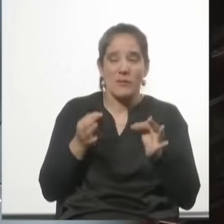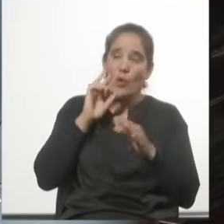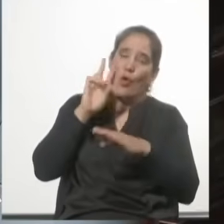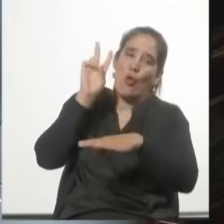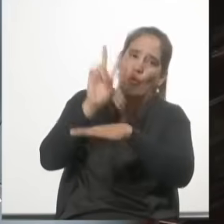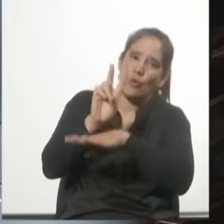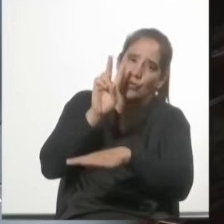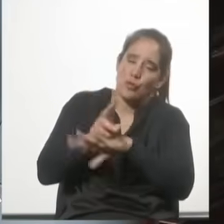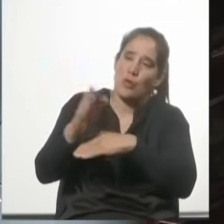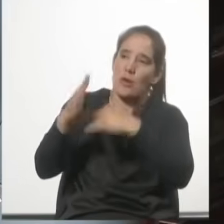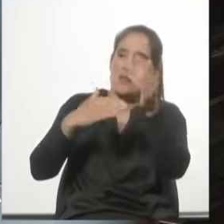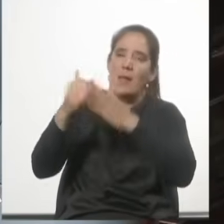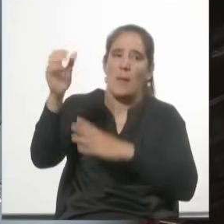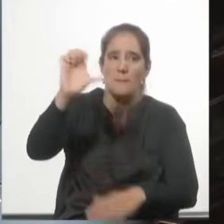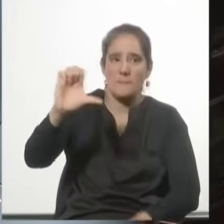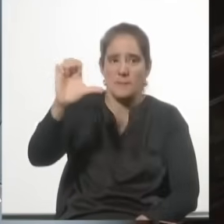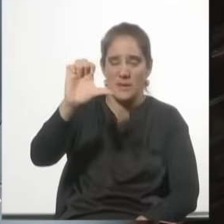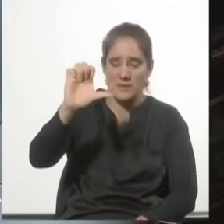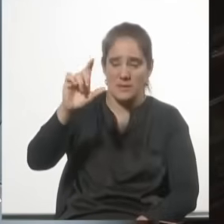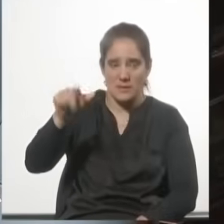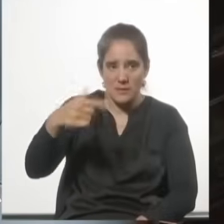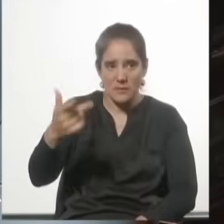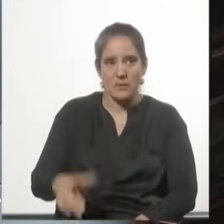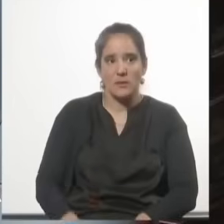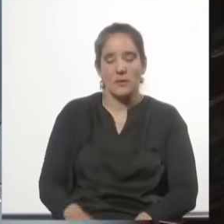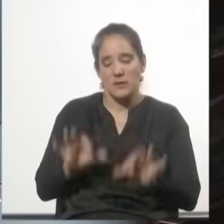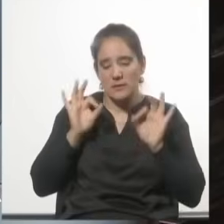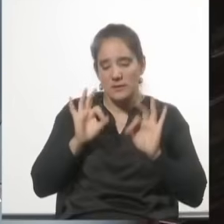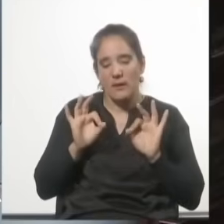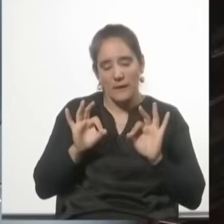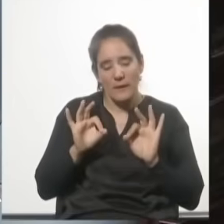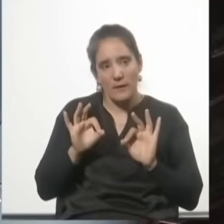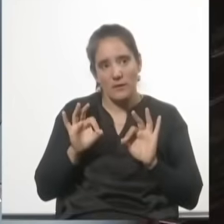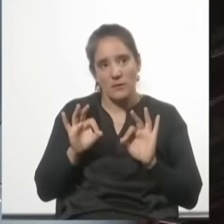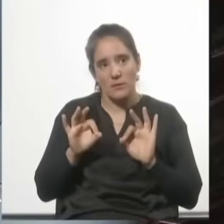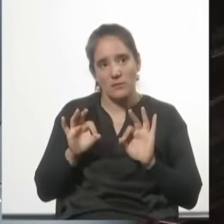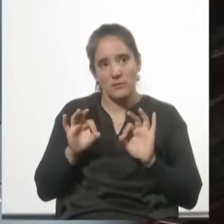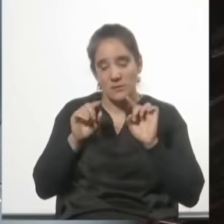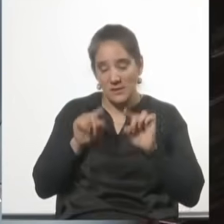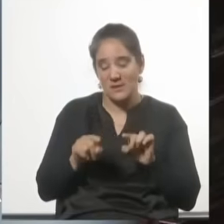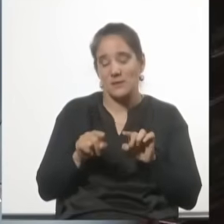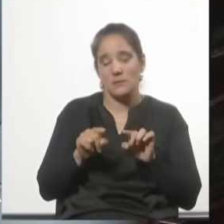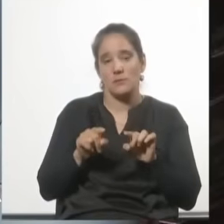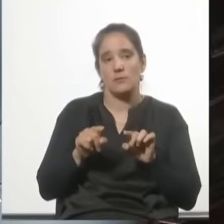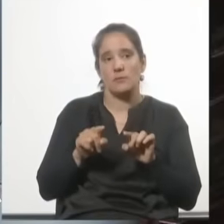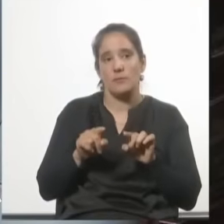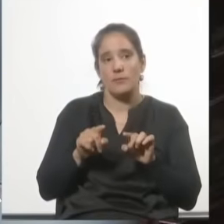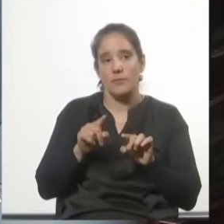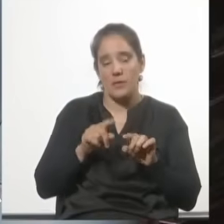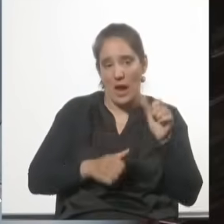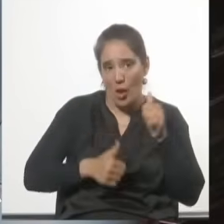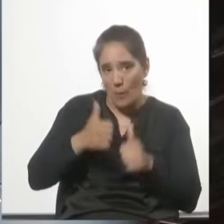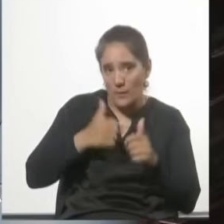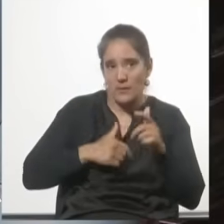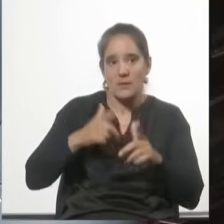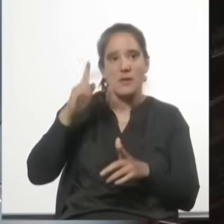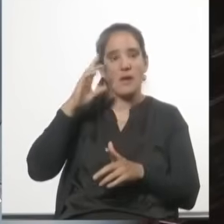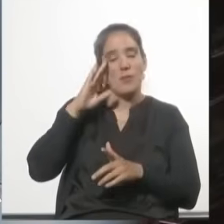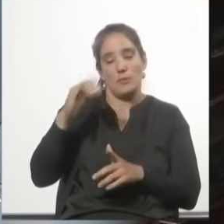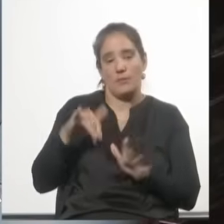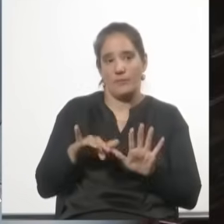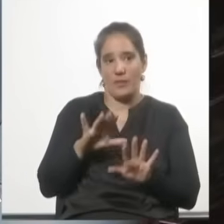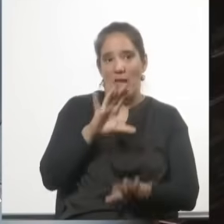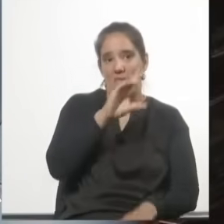y control de astilleros y de procesos constructivos, siendo precisamente esa una de las competencias de la COTEC-DIRME.